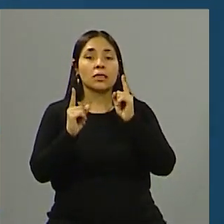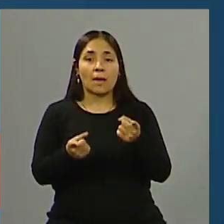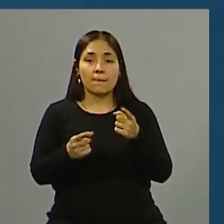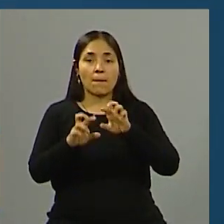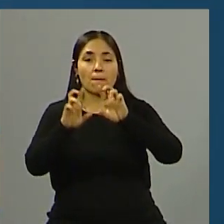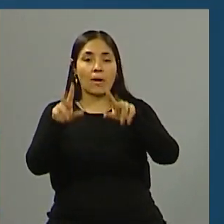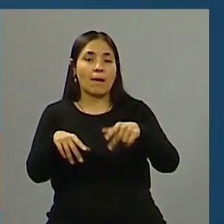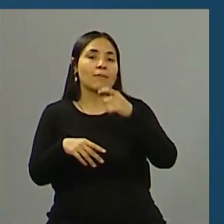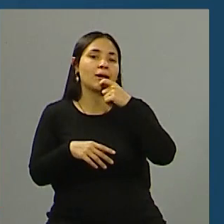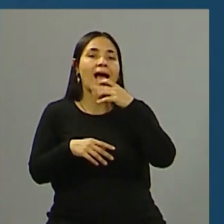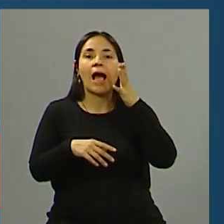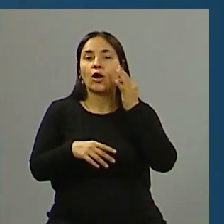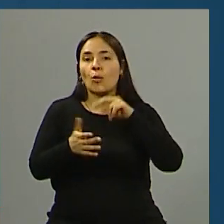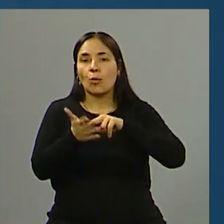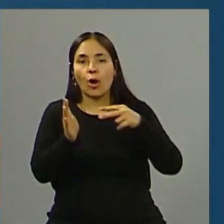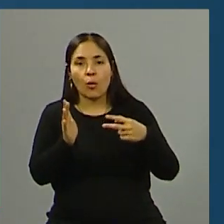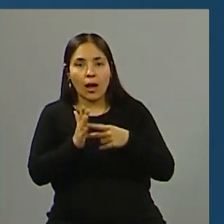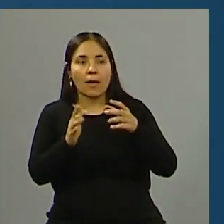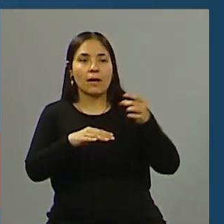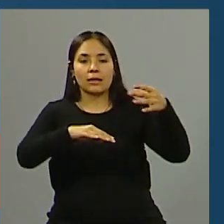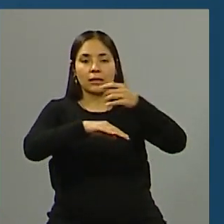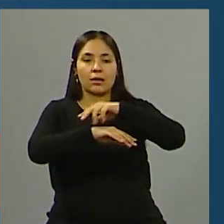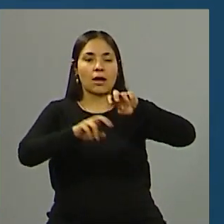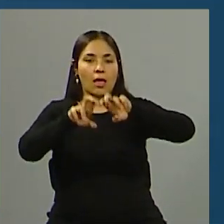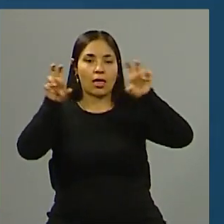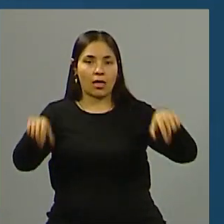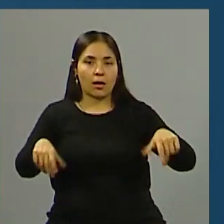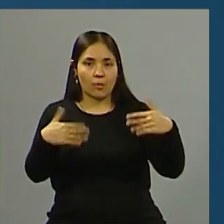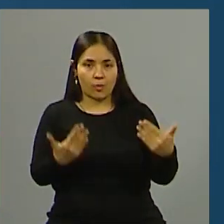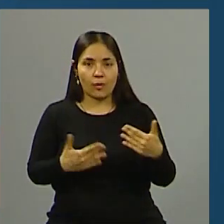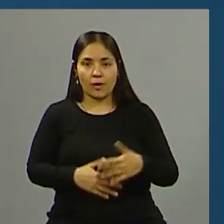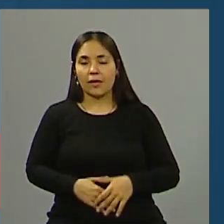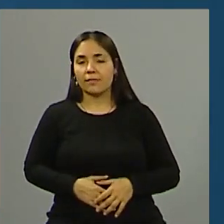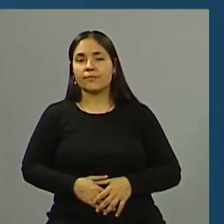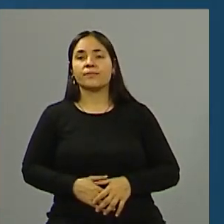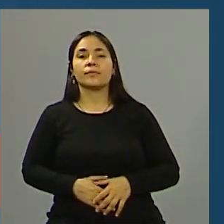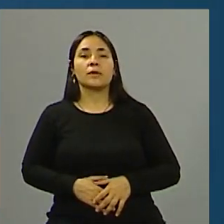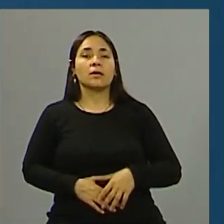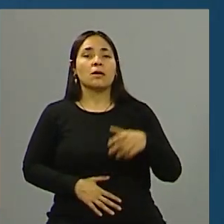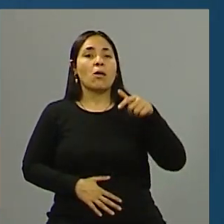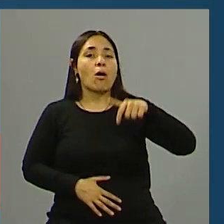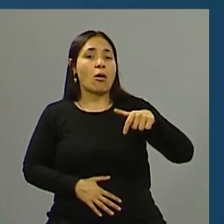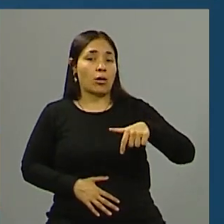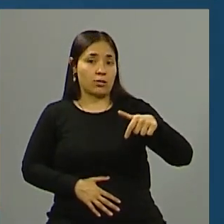para, ante cualquier contingencia, poder evacuar el tren. Luciano, ¿cuál es la frecuencia que hoy tenemos, si hablamos